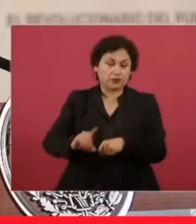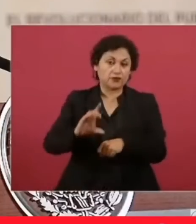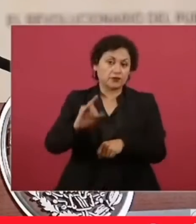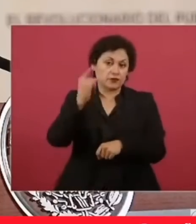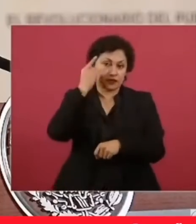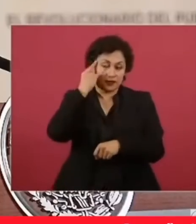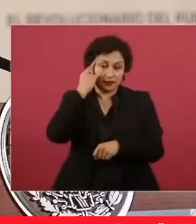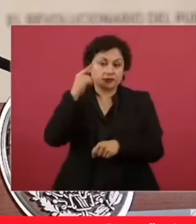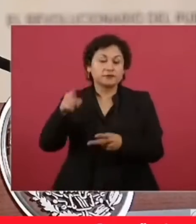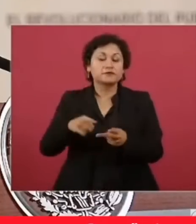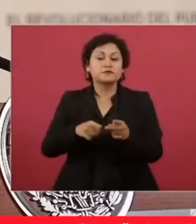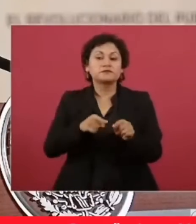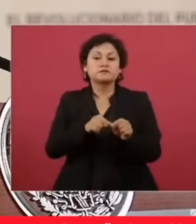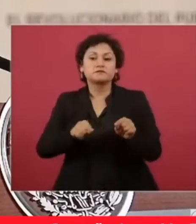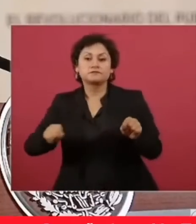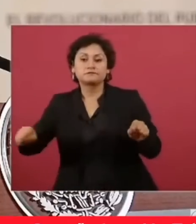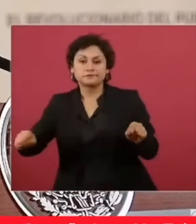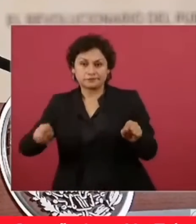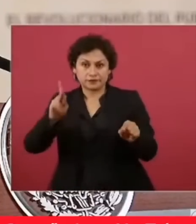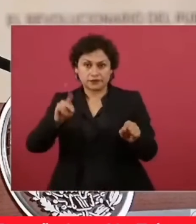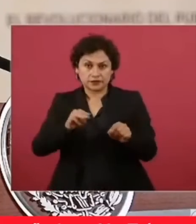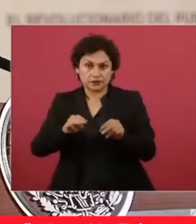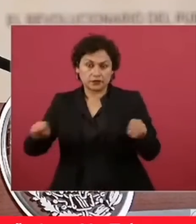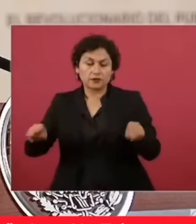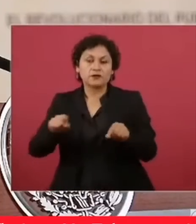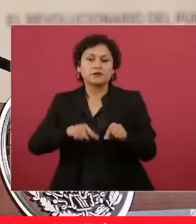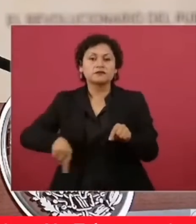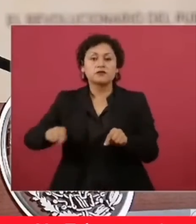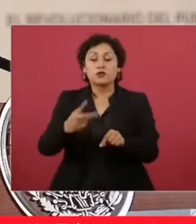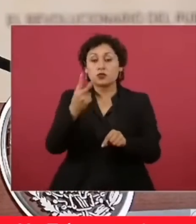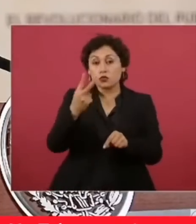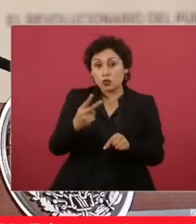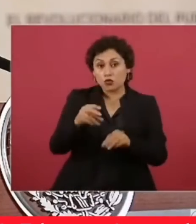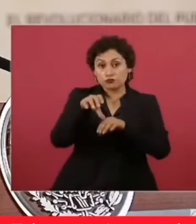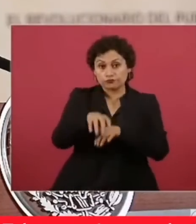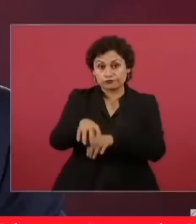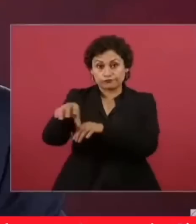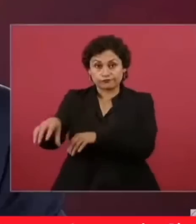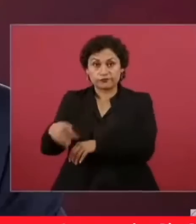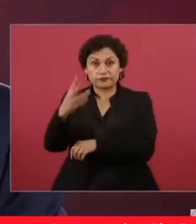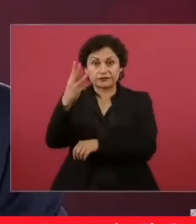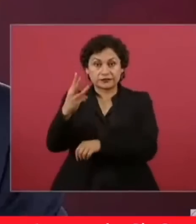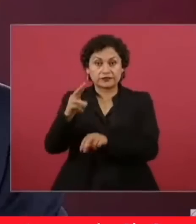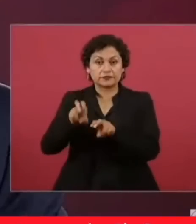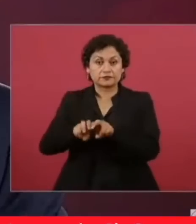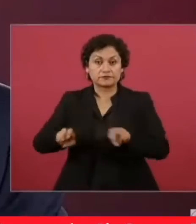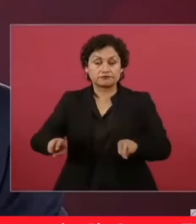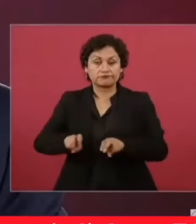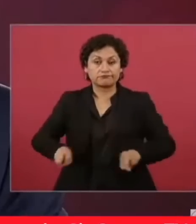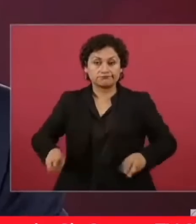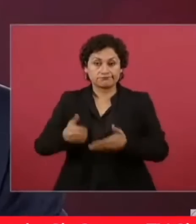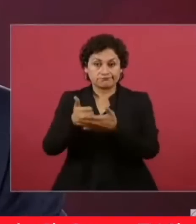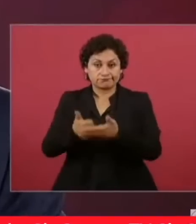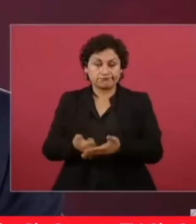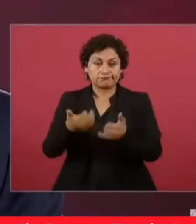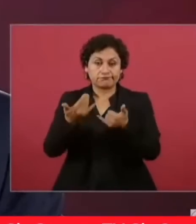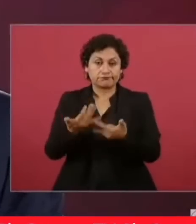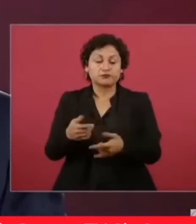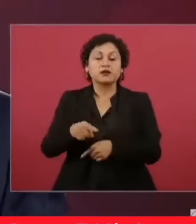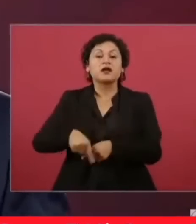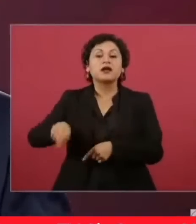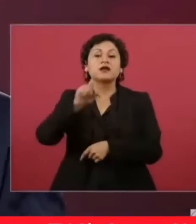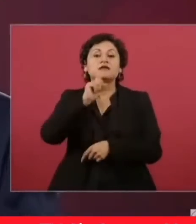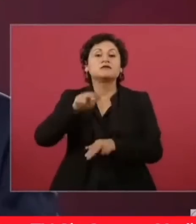de longitud e incluye 2 estaciones, 3 paraderos, una cochera para trenes y una base